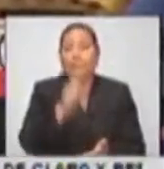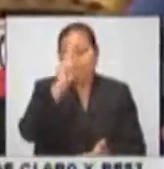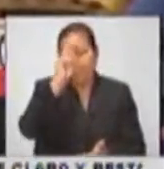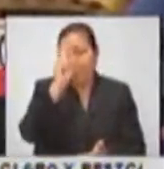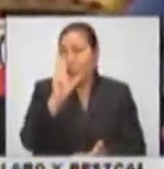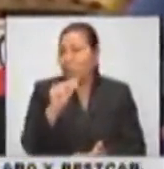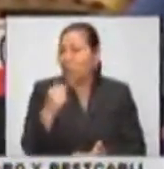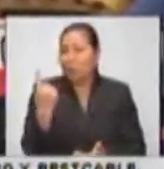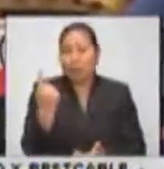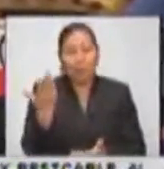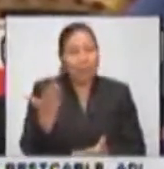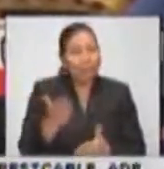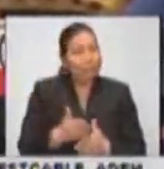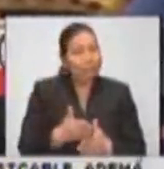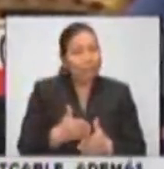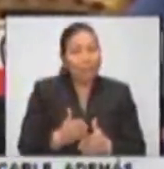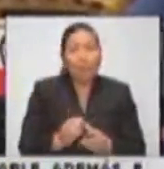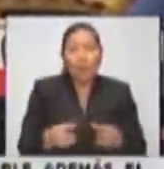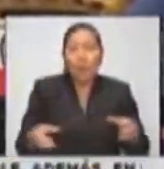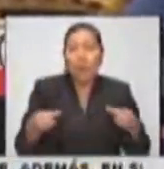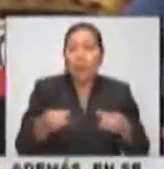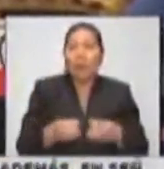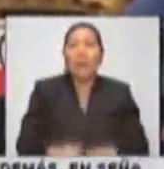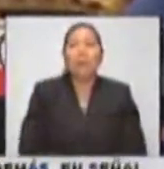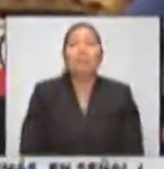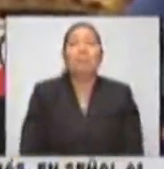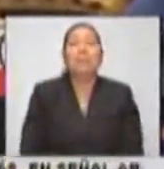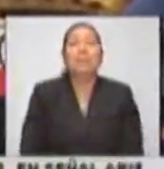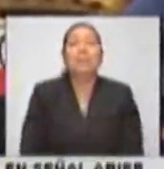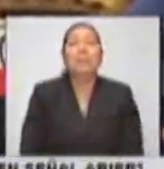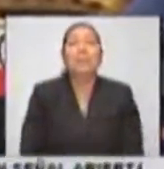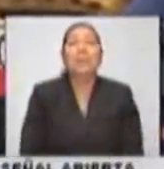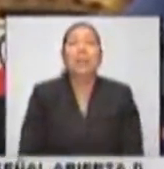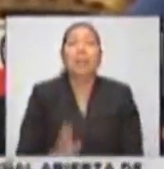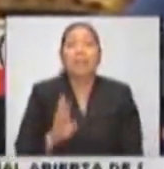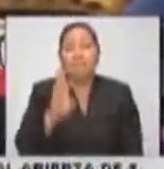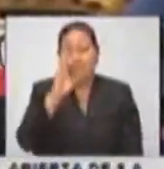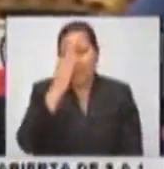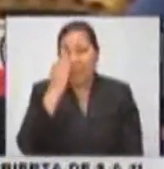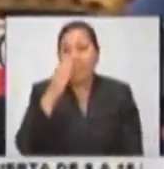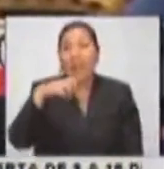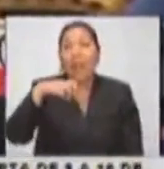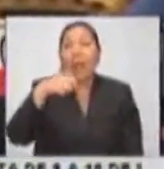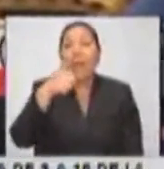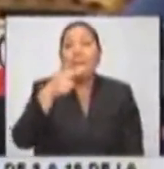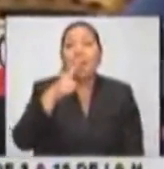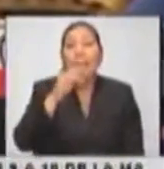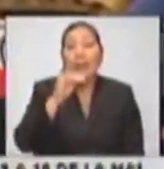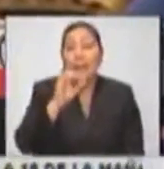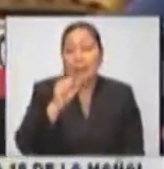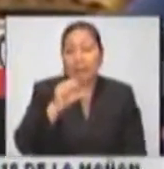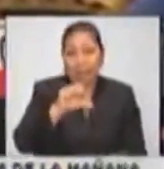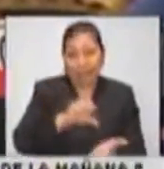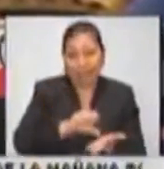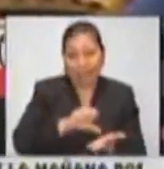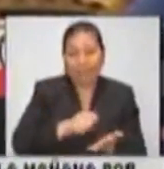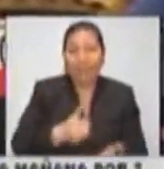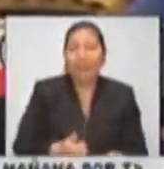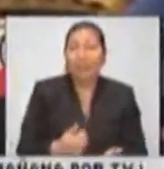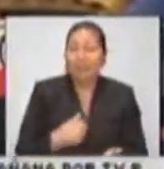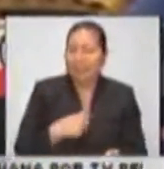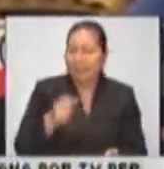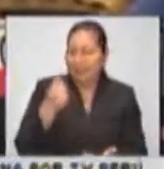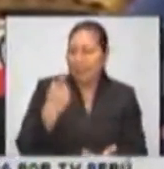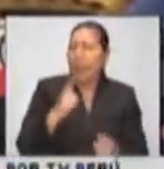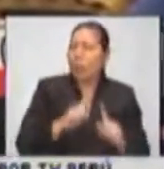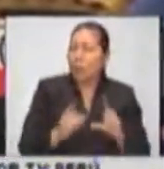no solamente ya está participando en unas comisiones en París, a pesar de no estar no invitado, nos enteramos que ya